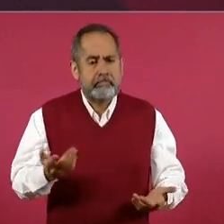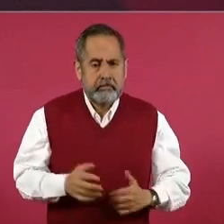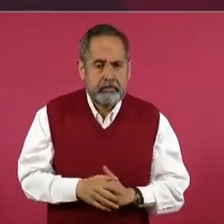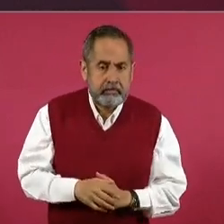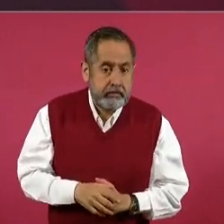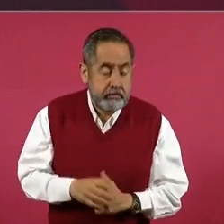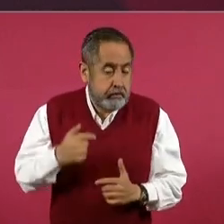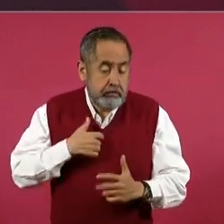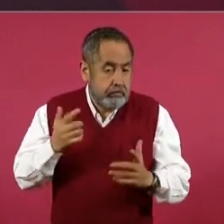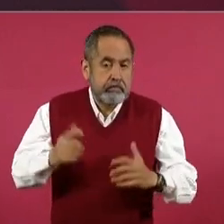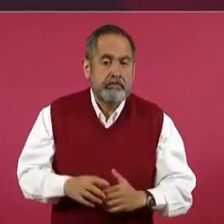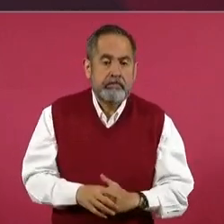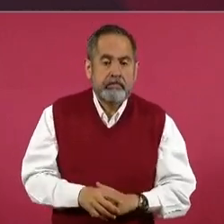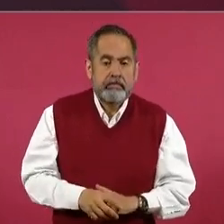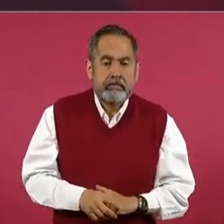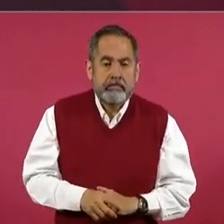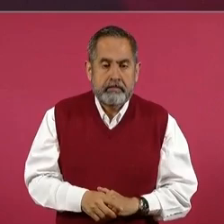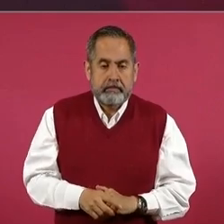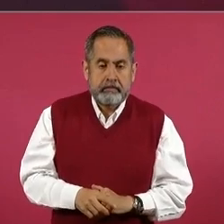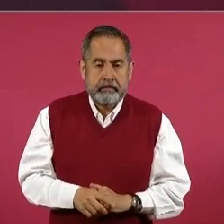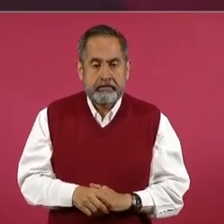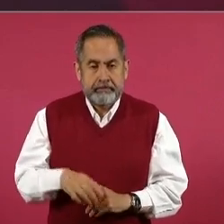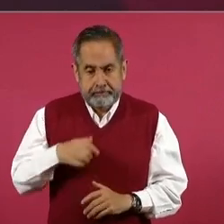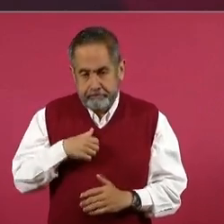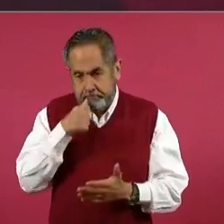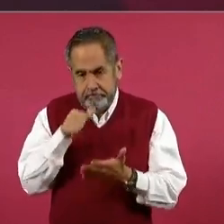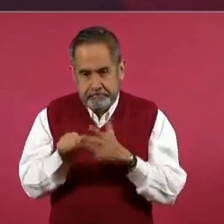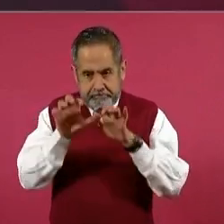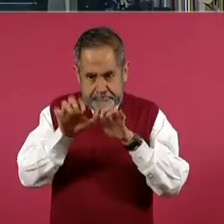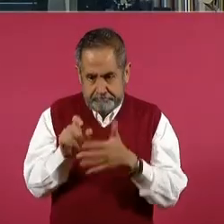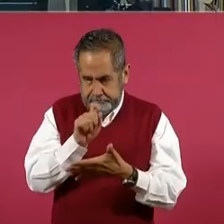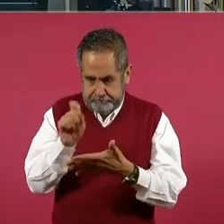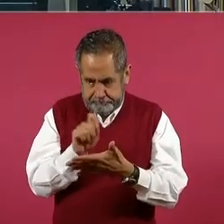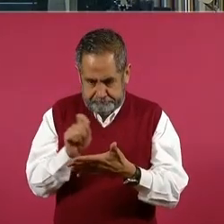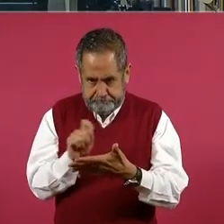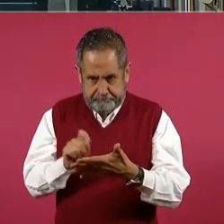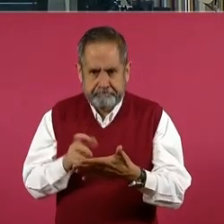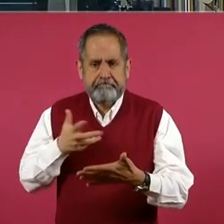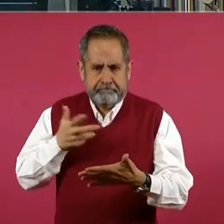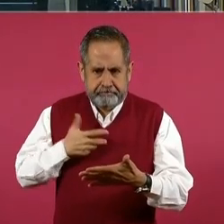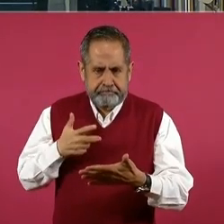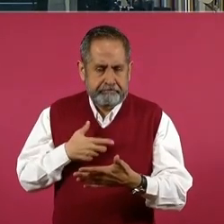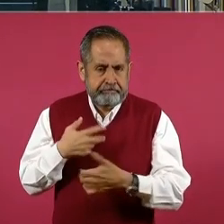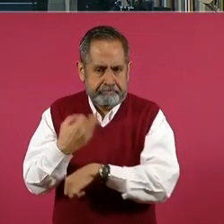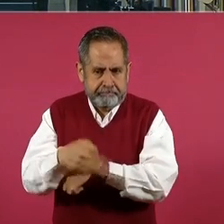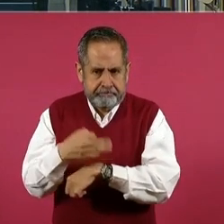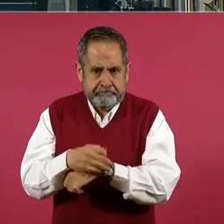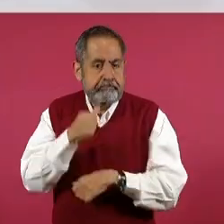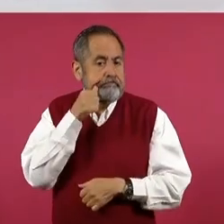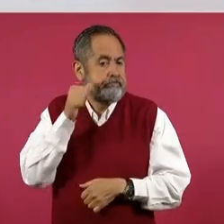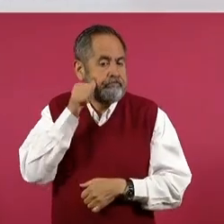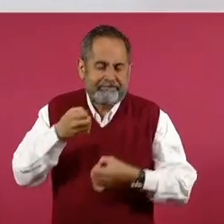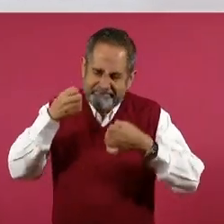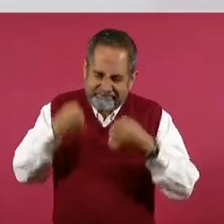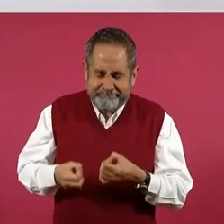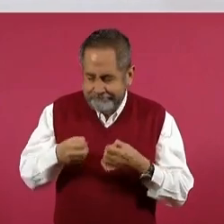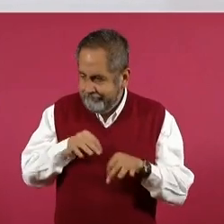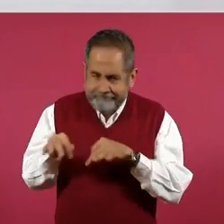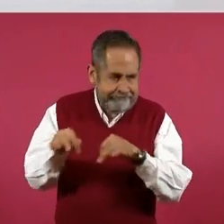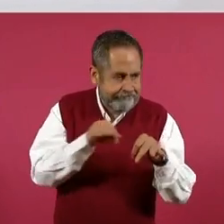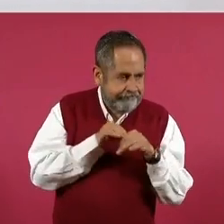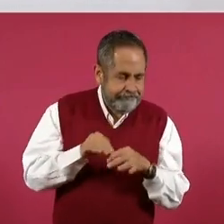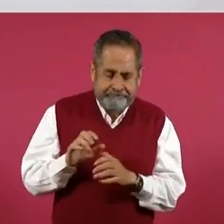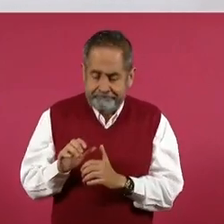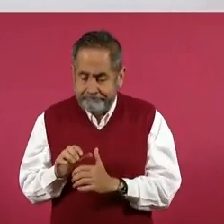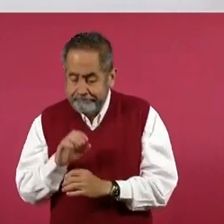y yo ya tengo el borrador de la carta, pero ayer tuve mucho trabajo y